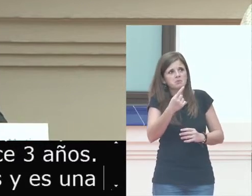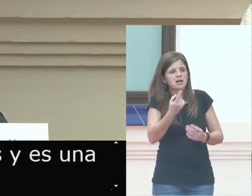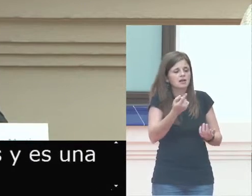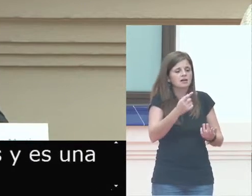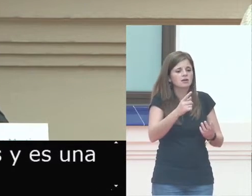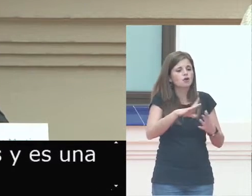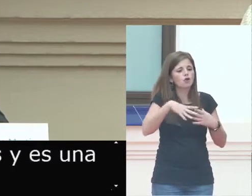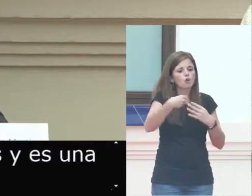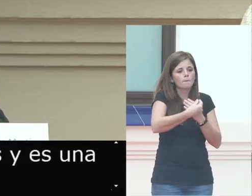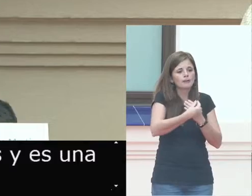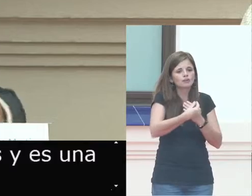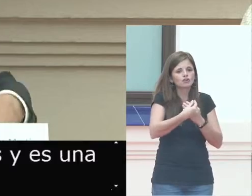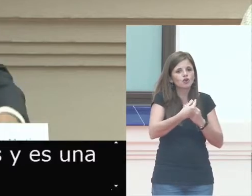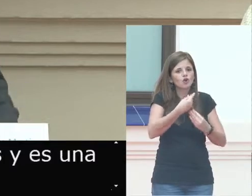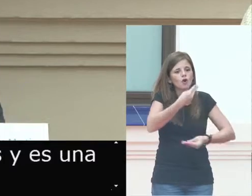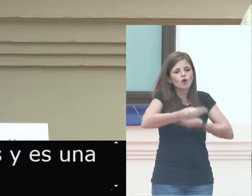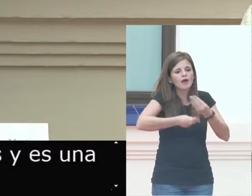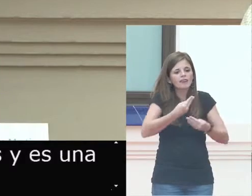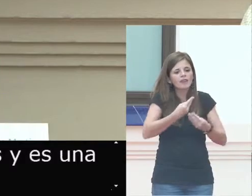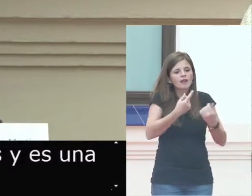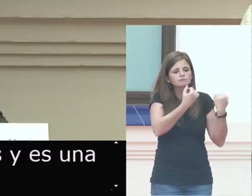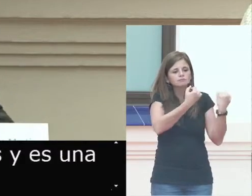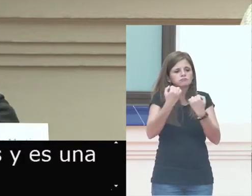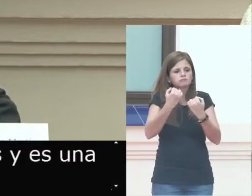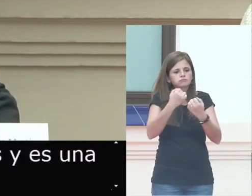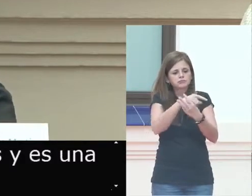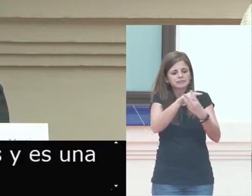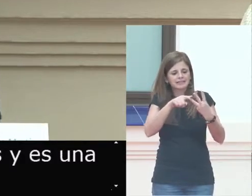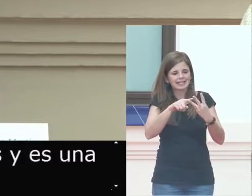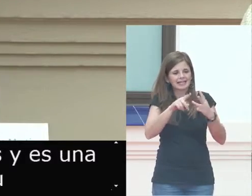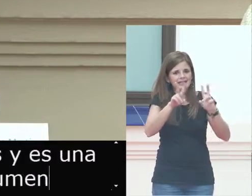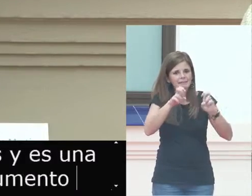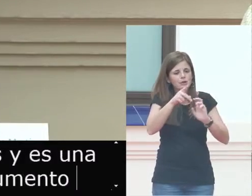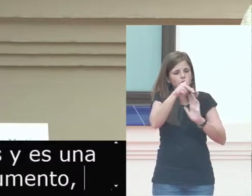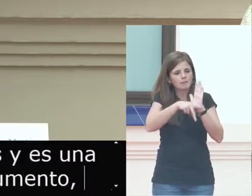realizados conjuntamente por los 3 organismos de normalización europeos.